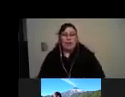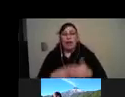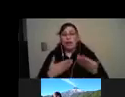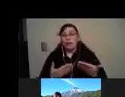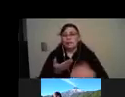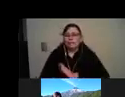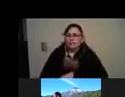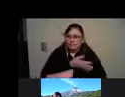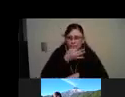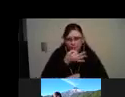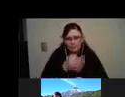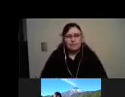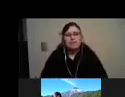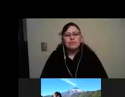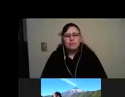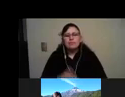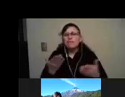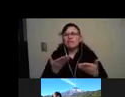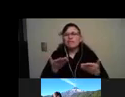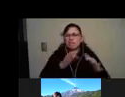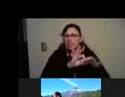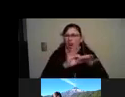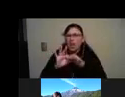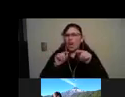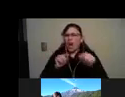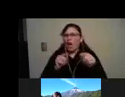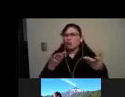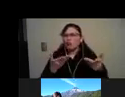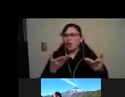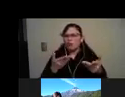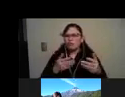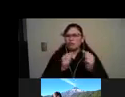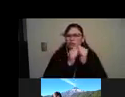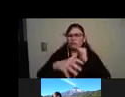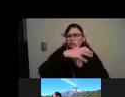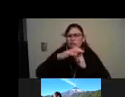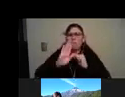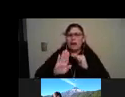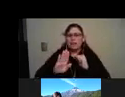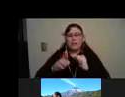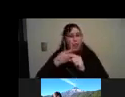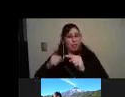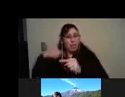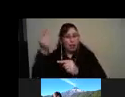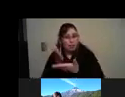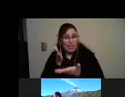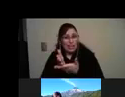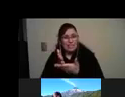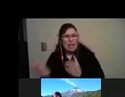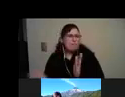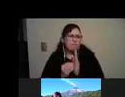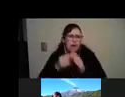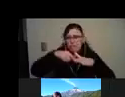contaba, la etiología de la parálisis cerebral, voy a entrar en mayor detalle en la próxima clase cuando hablemos de esto ya, pero